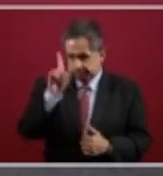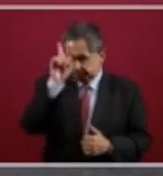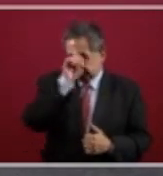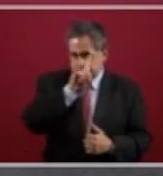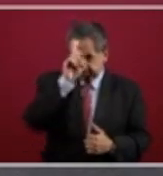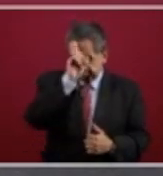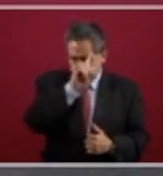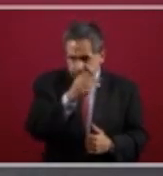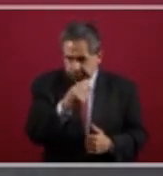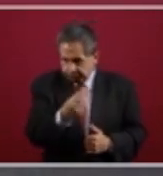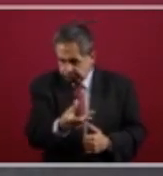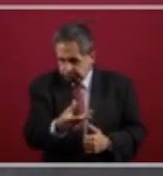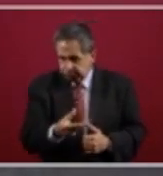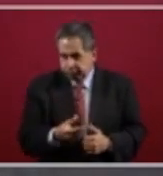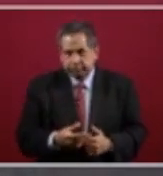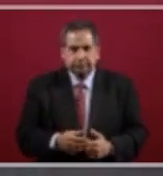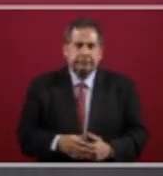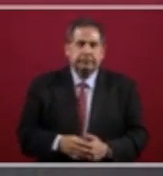sugerencia,